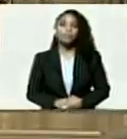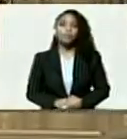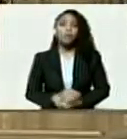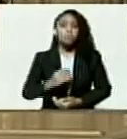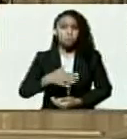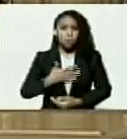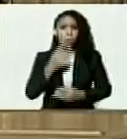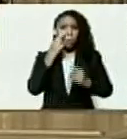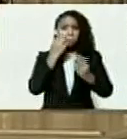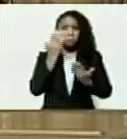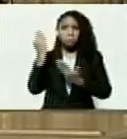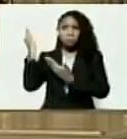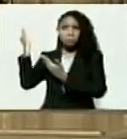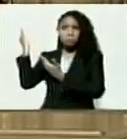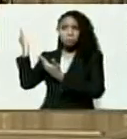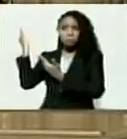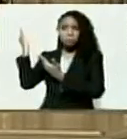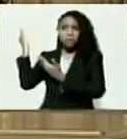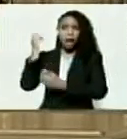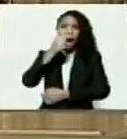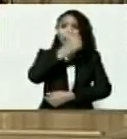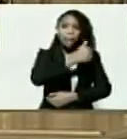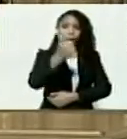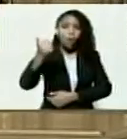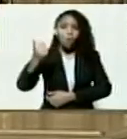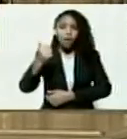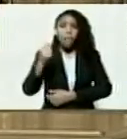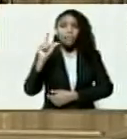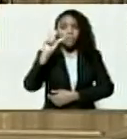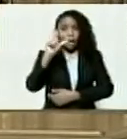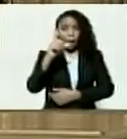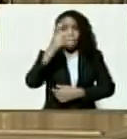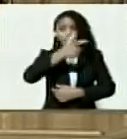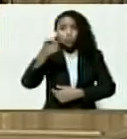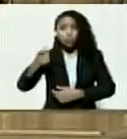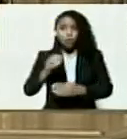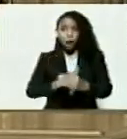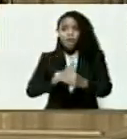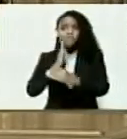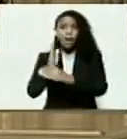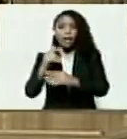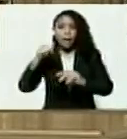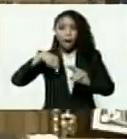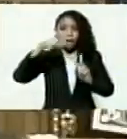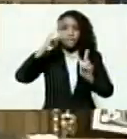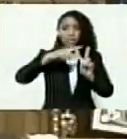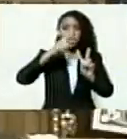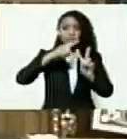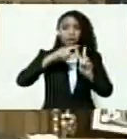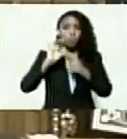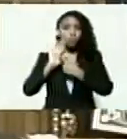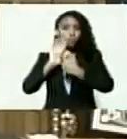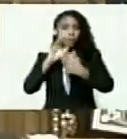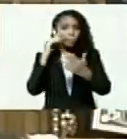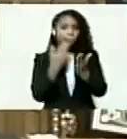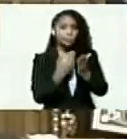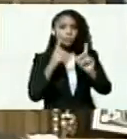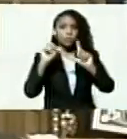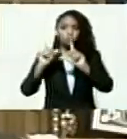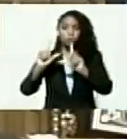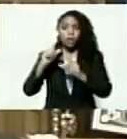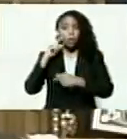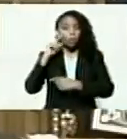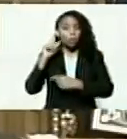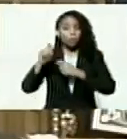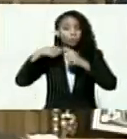Podemos ver como cada uno de los ciudadanos a través de las imágenes que en este momento les lleva Venezolana de Televisión, en el que ha seguido minuto a minuto